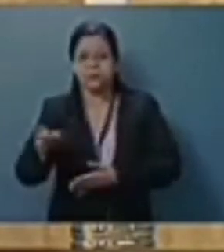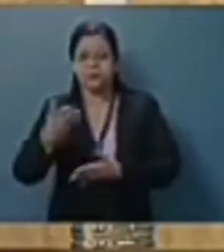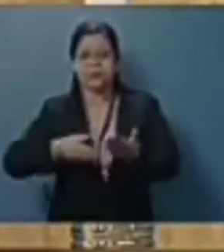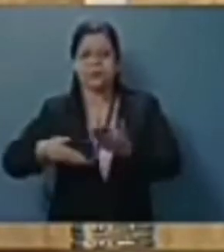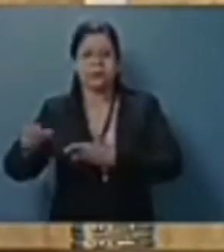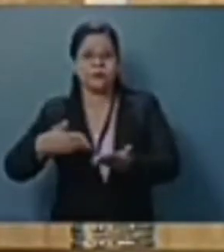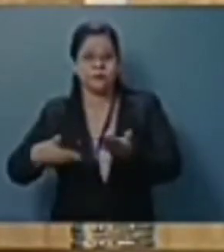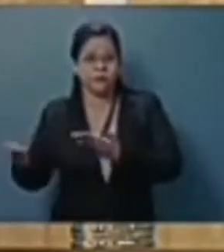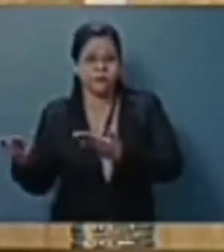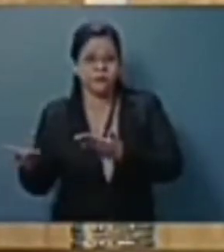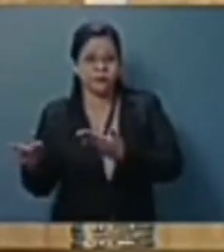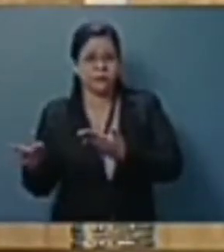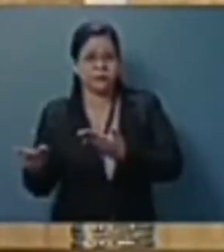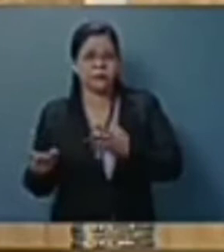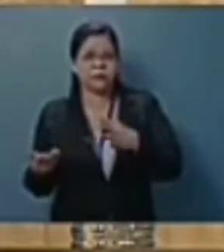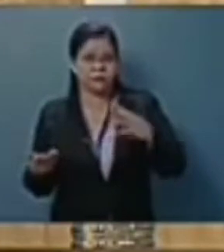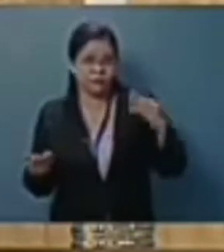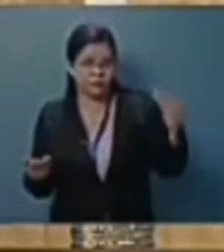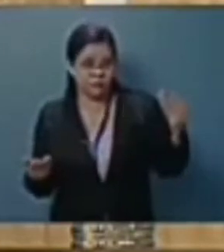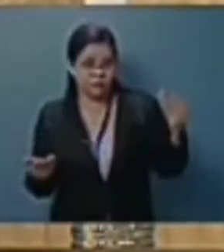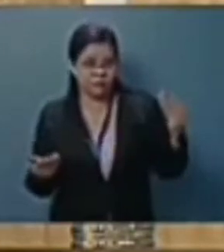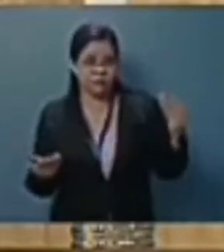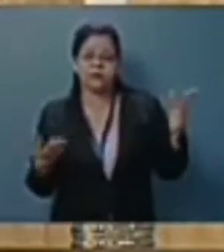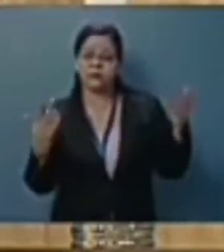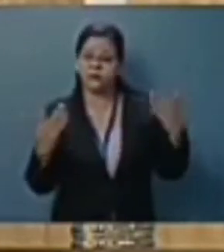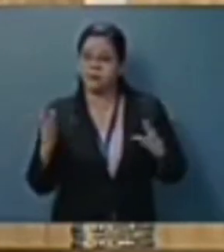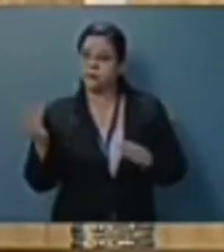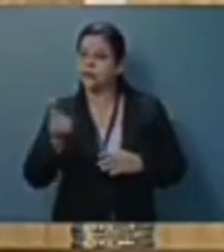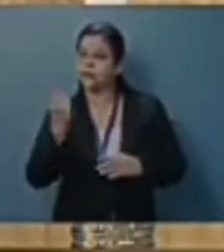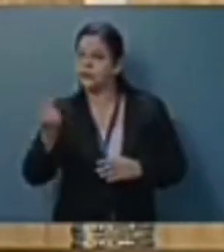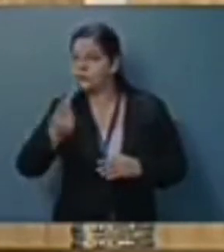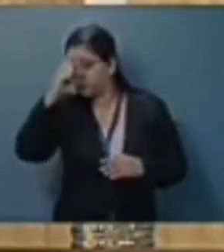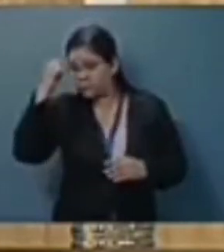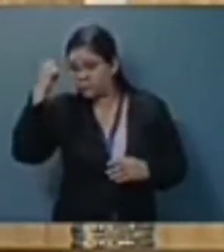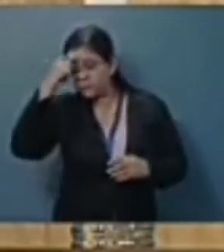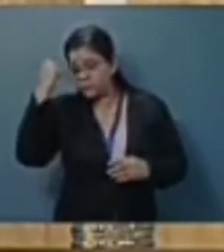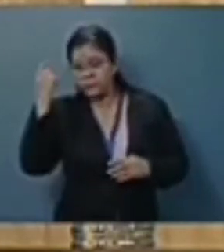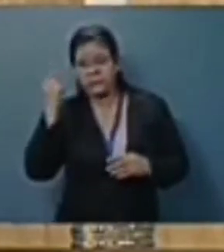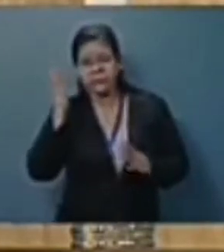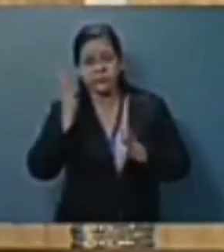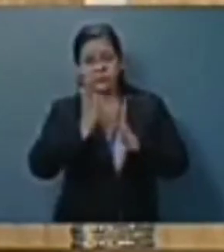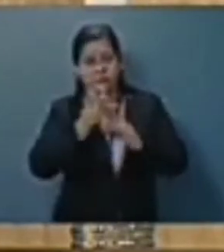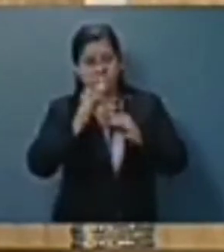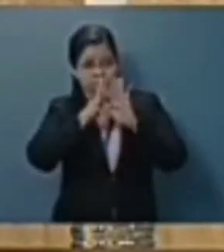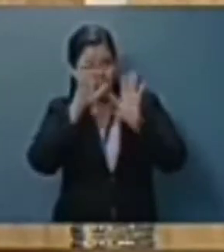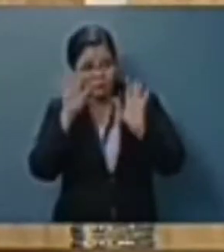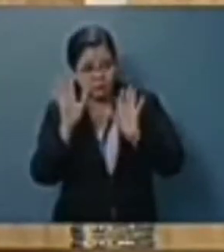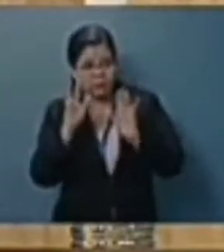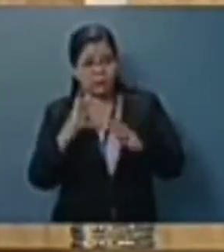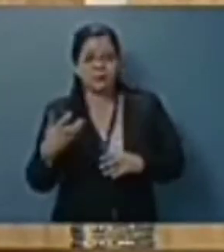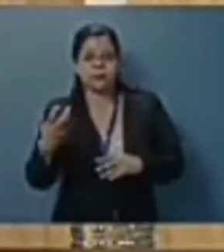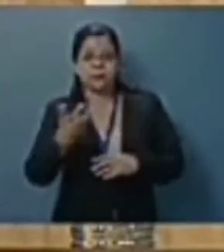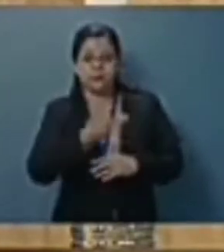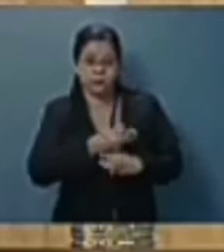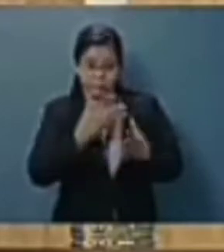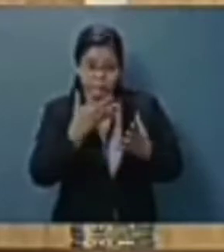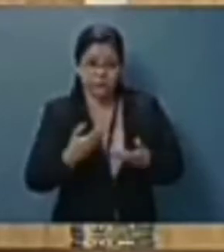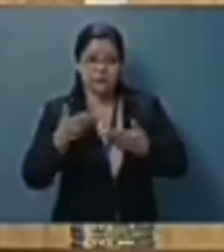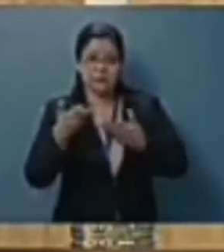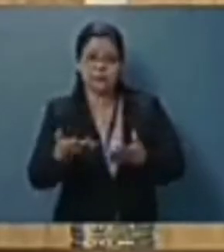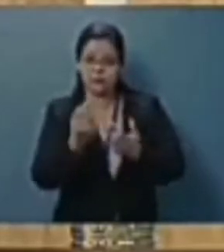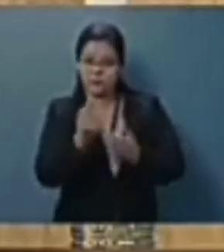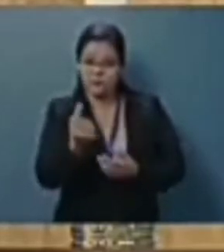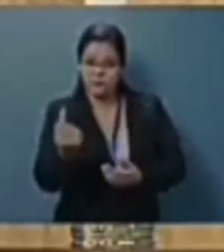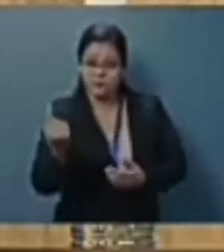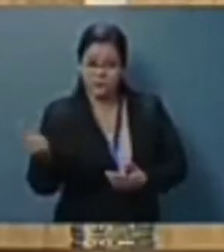negociaciones queden fuera y solo quede un trabajo legislativo transparente con el cual vamos a buscar ayudar a las